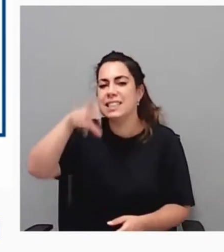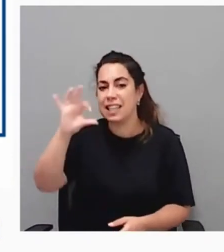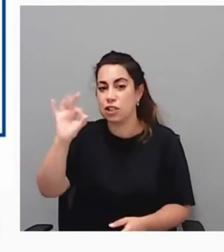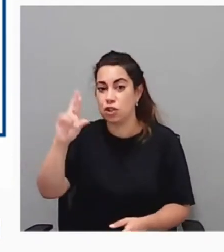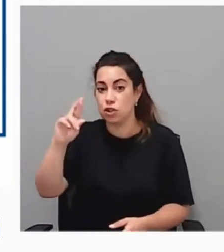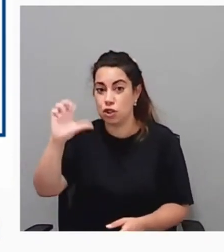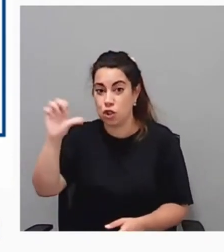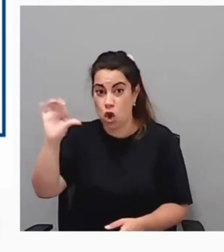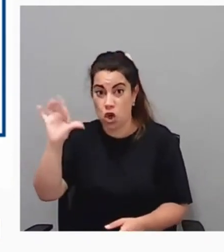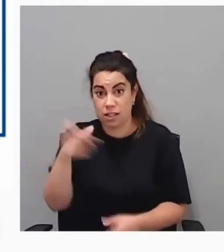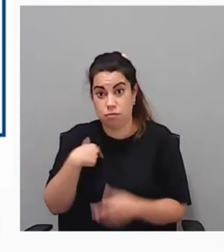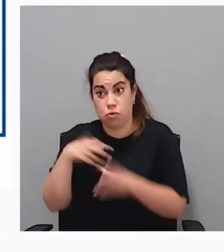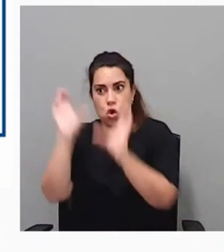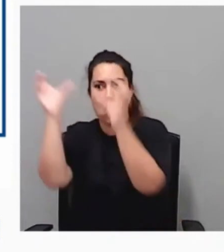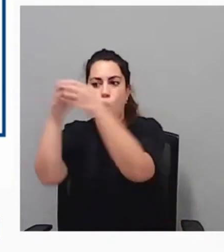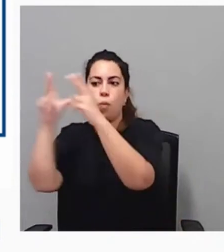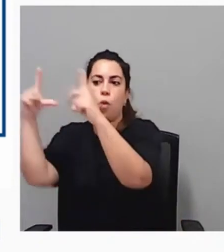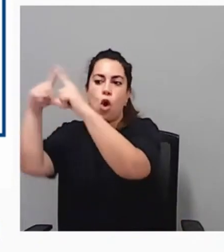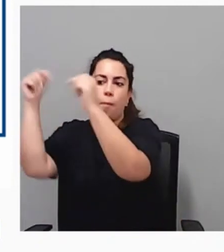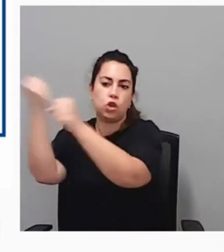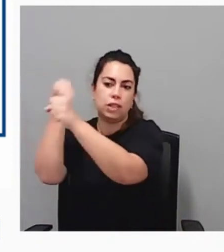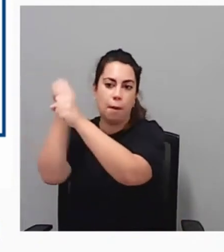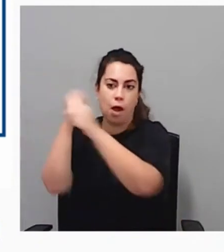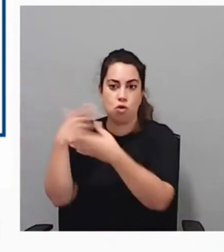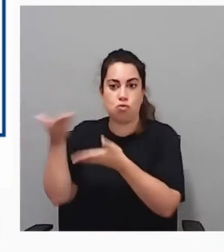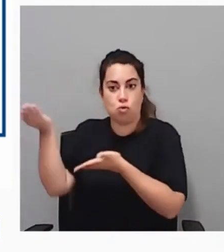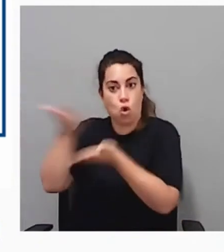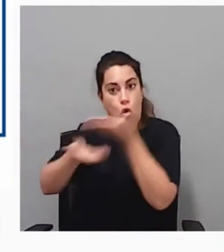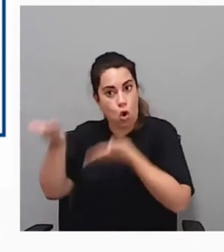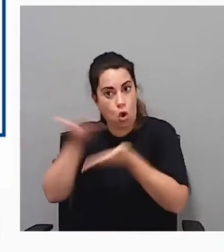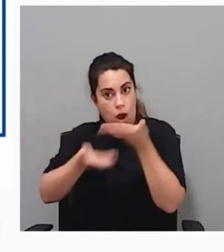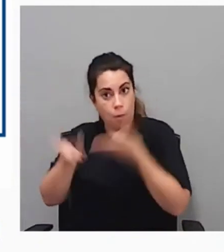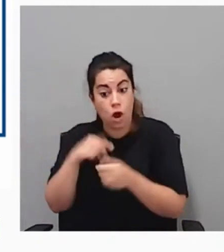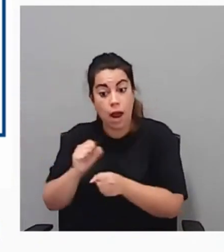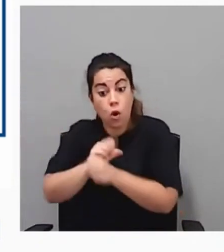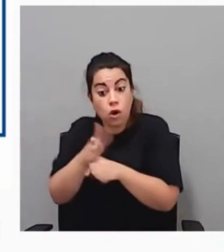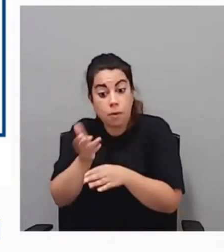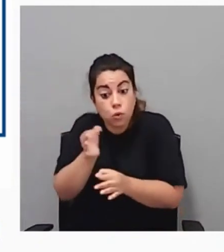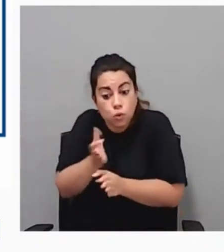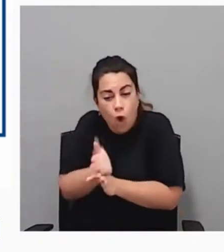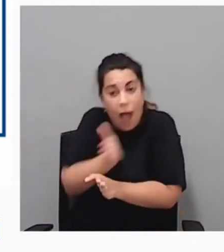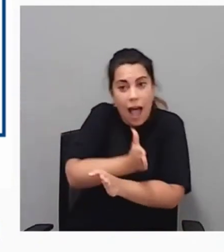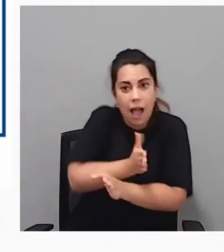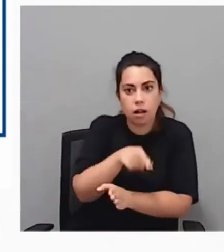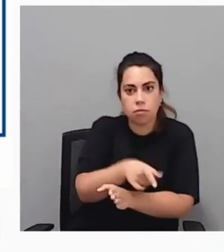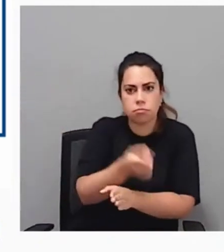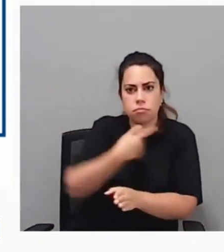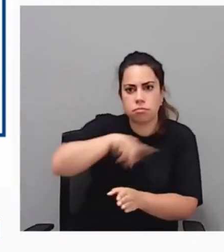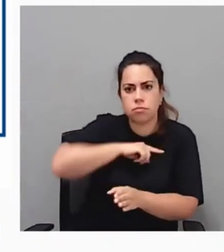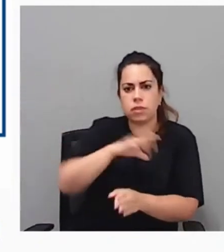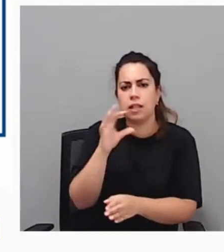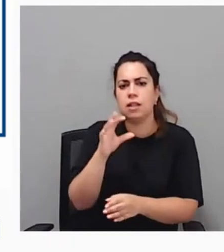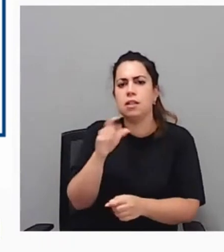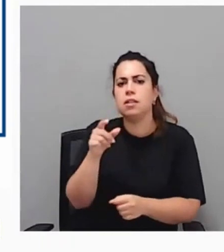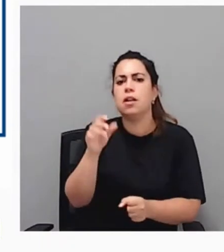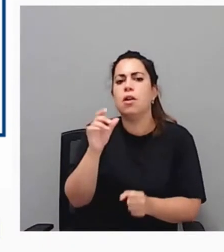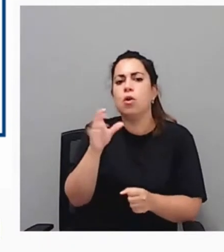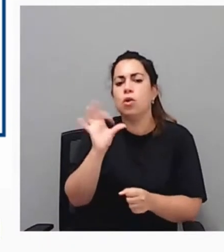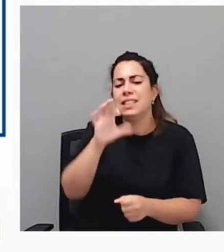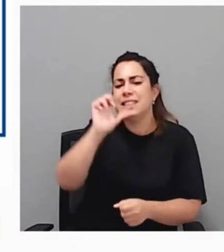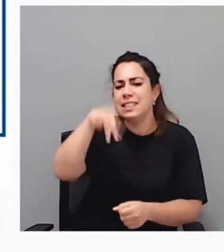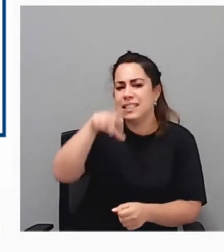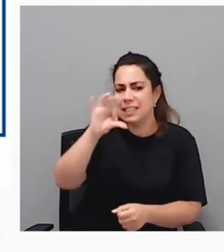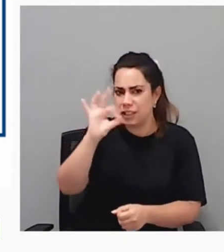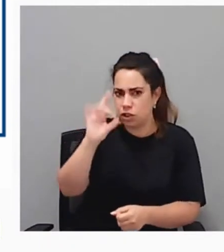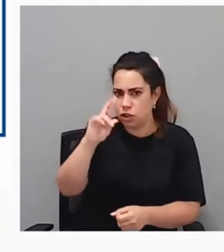Japón, que son muy buenos. Justo antes de la pandemia usamos un sensor de grafeno para medir los virus que